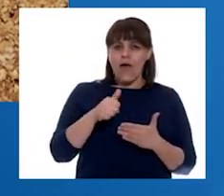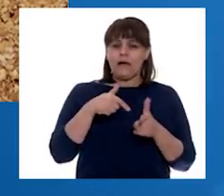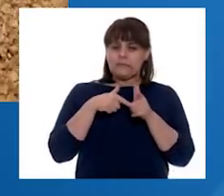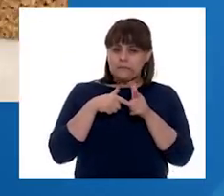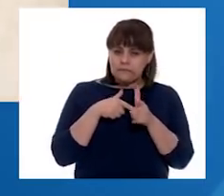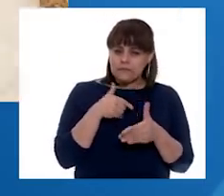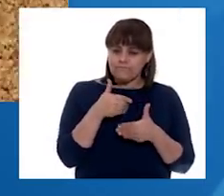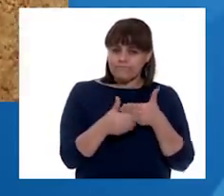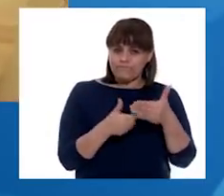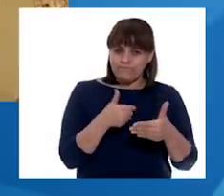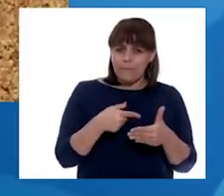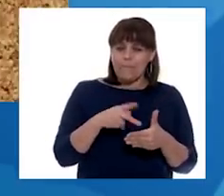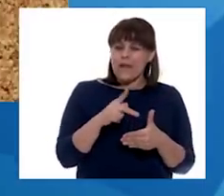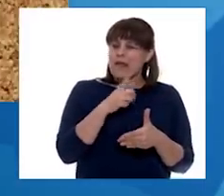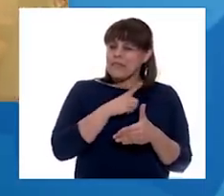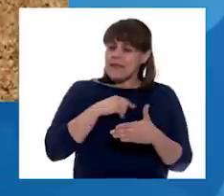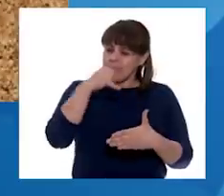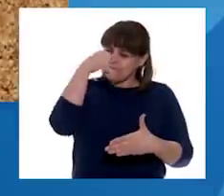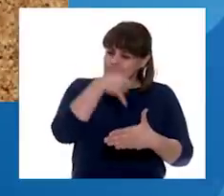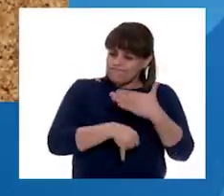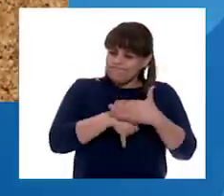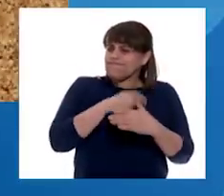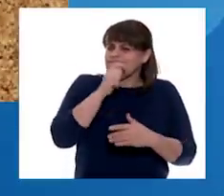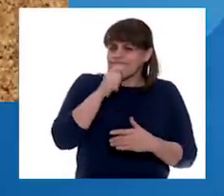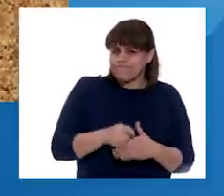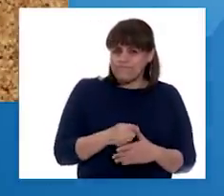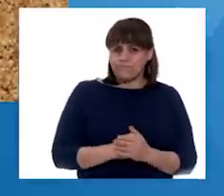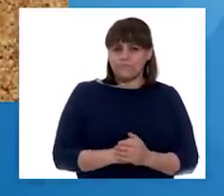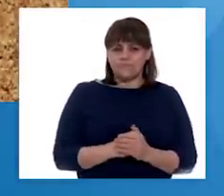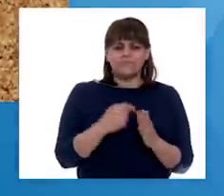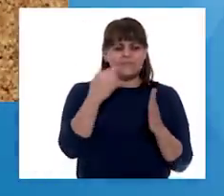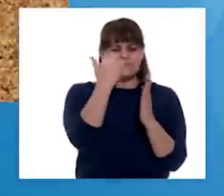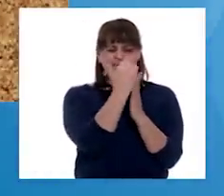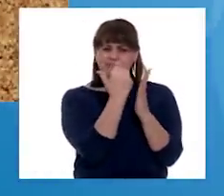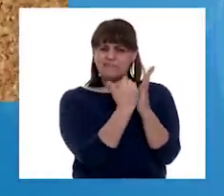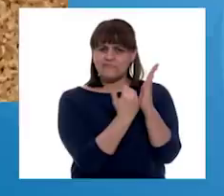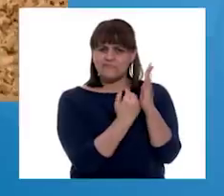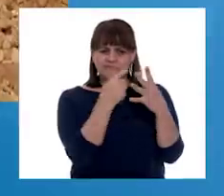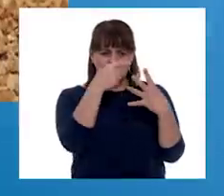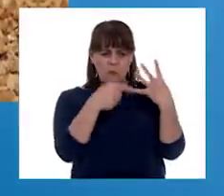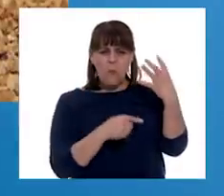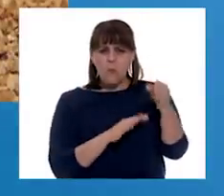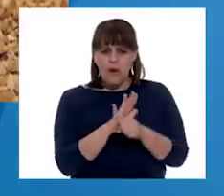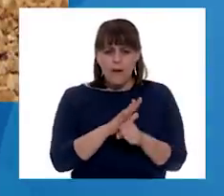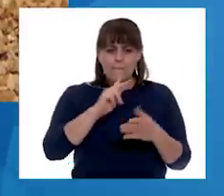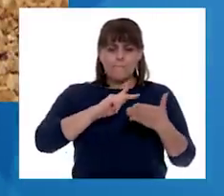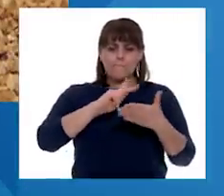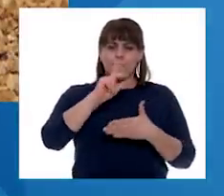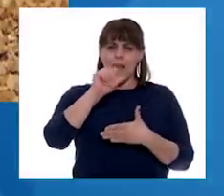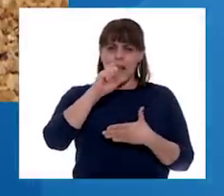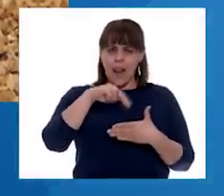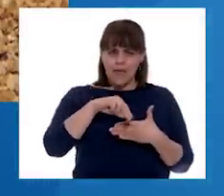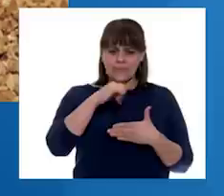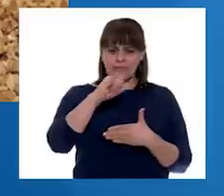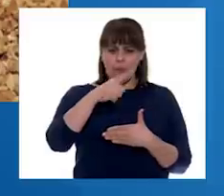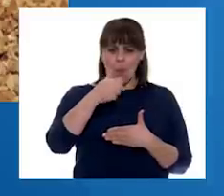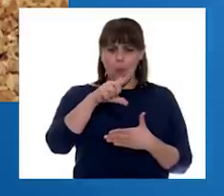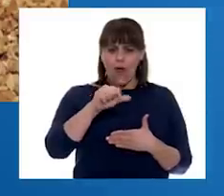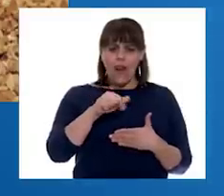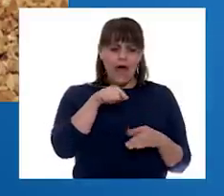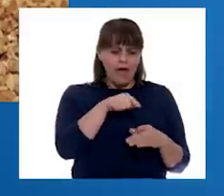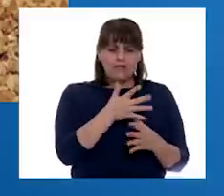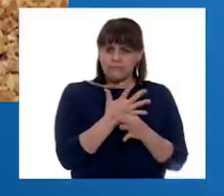embargo, hay que echarle un vistazo. Las cláusulas del contrato. El Plan de Iguala sí establecía la independencia de